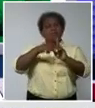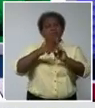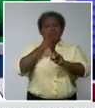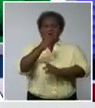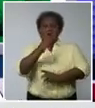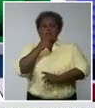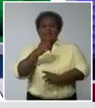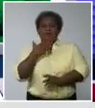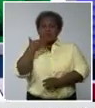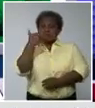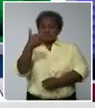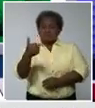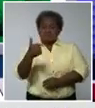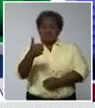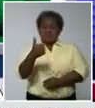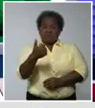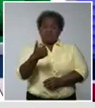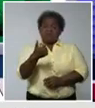Y lamentablemente,